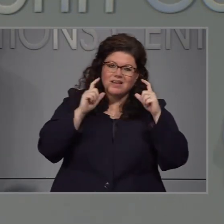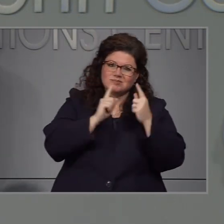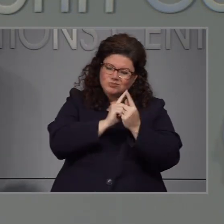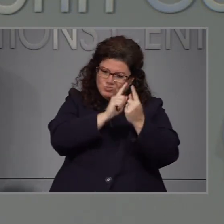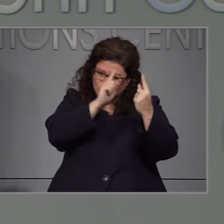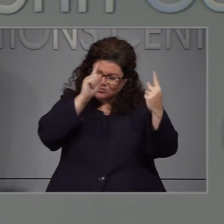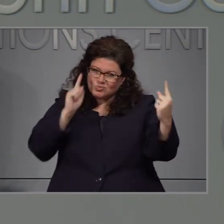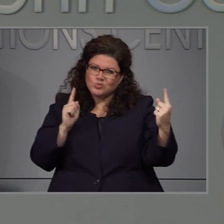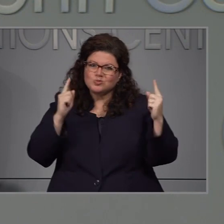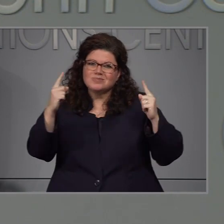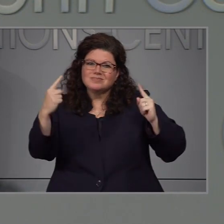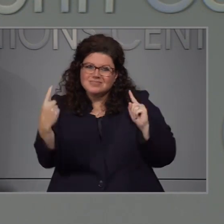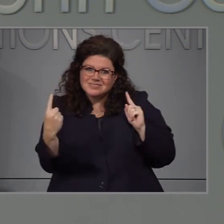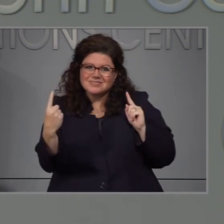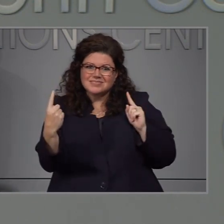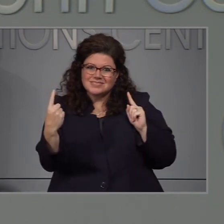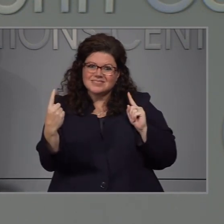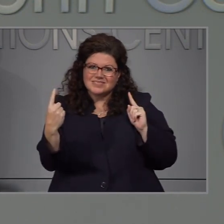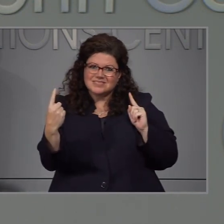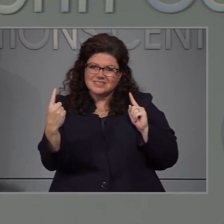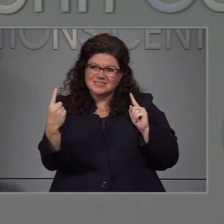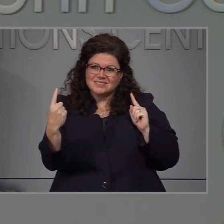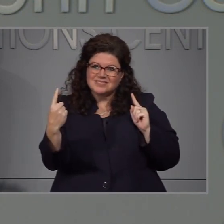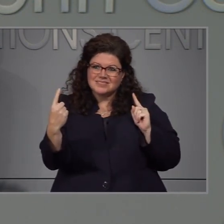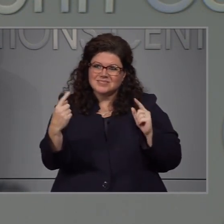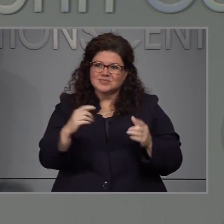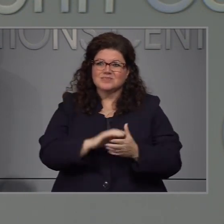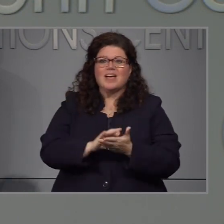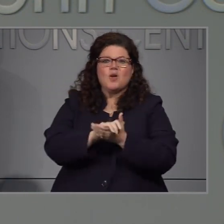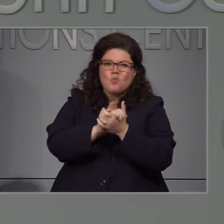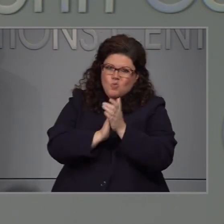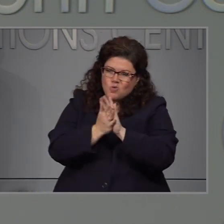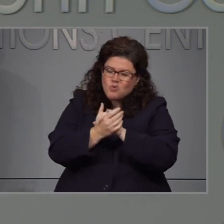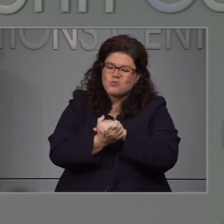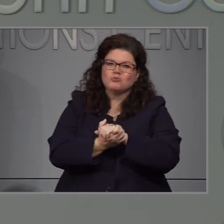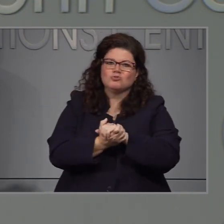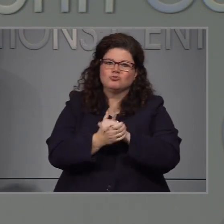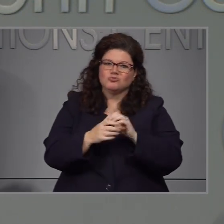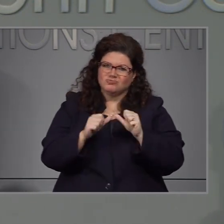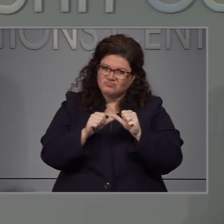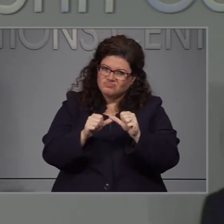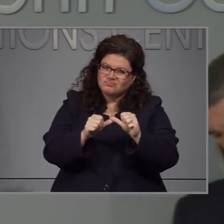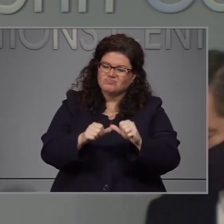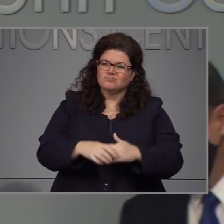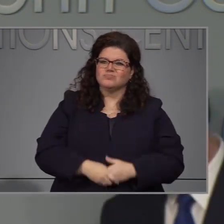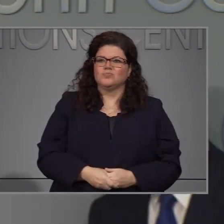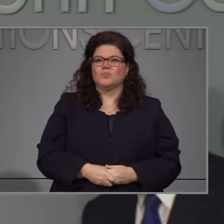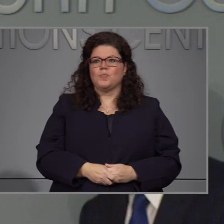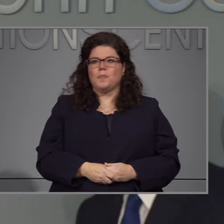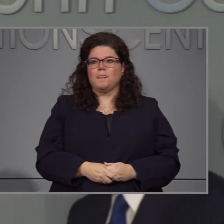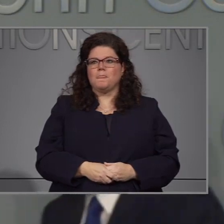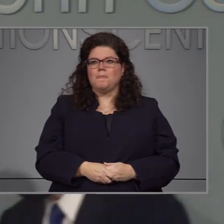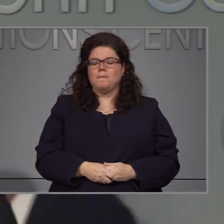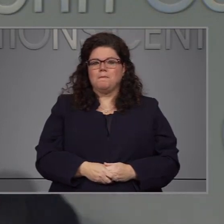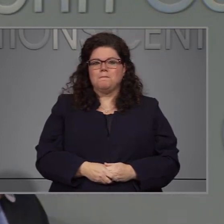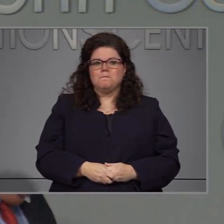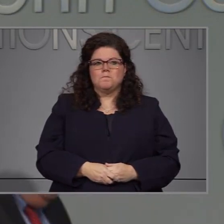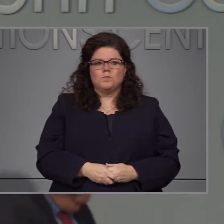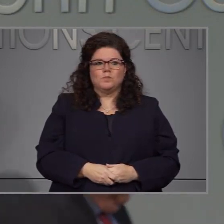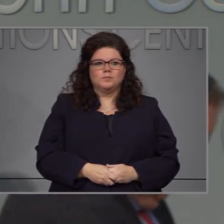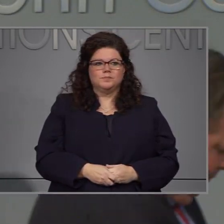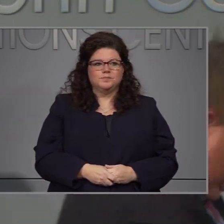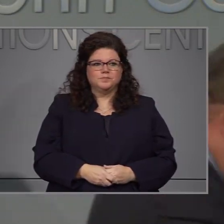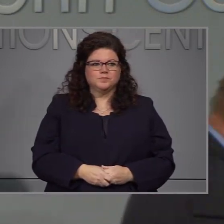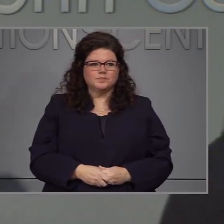distanciamiento social, usar un cubrebocas y lavarse las manos frecuentemente.